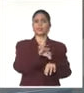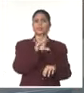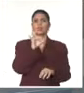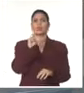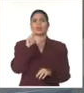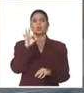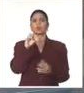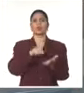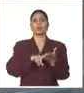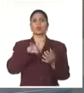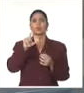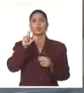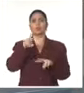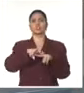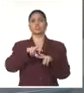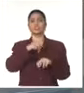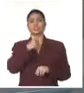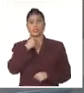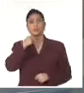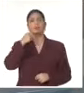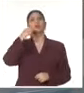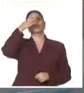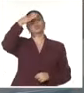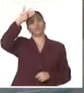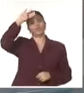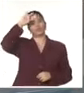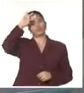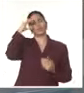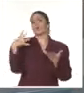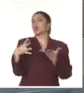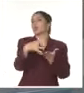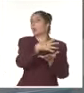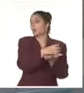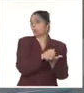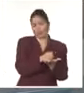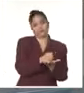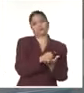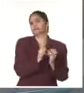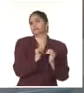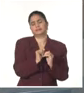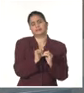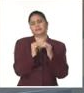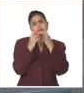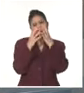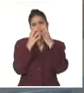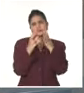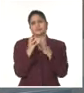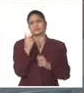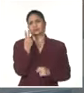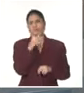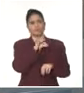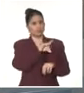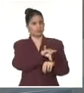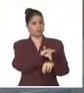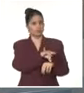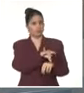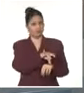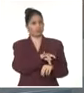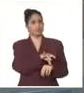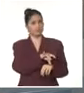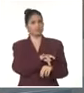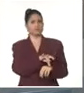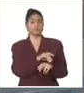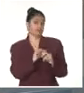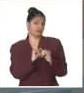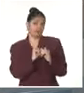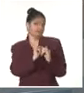15 provincias, se sigue reportando un número de casos importante de las dos enfermedades y siempre recalcamos, y